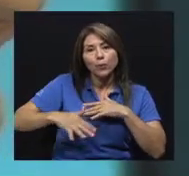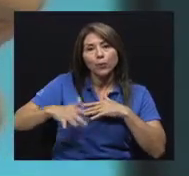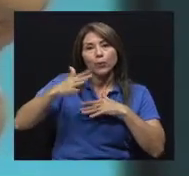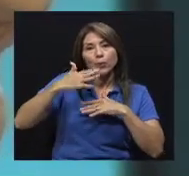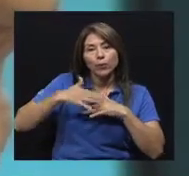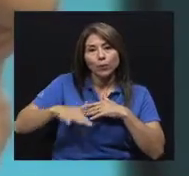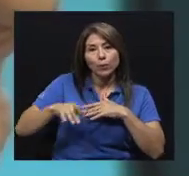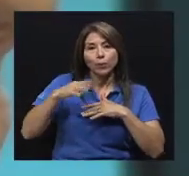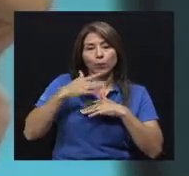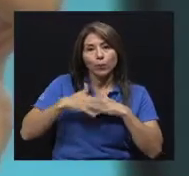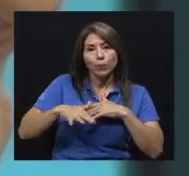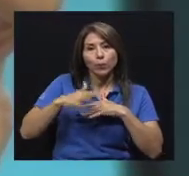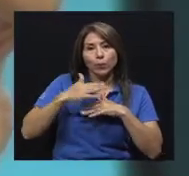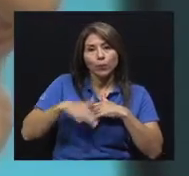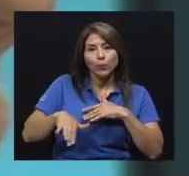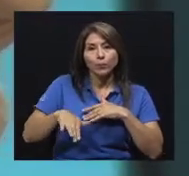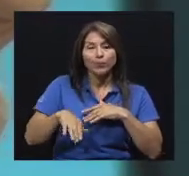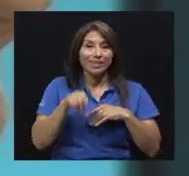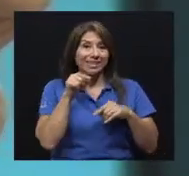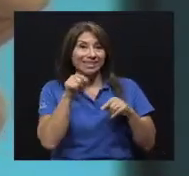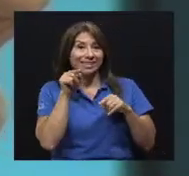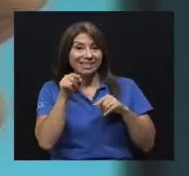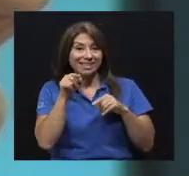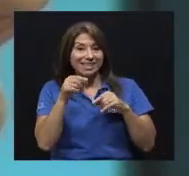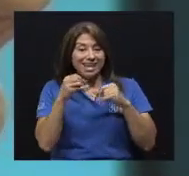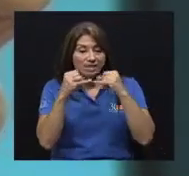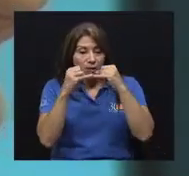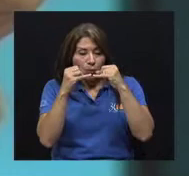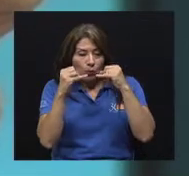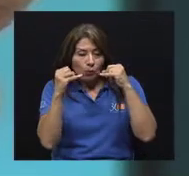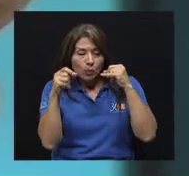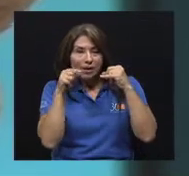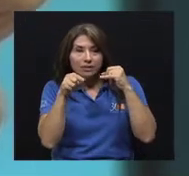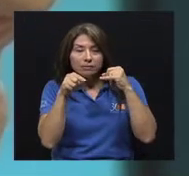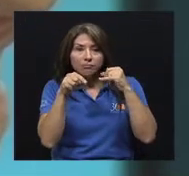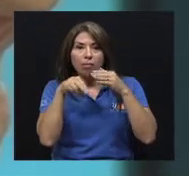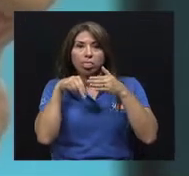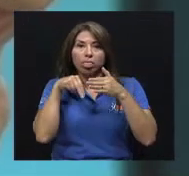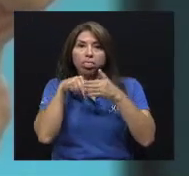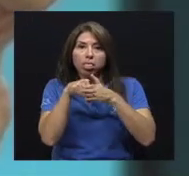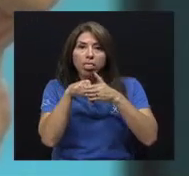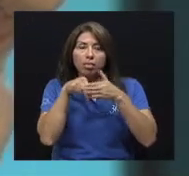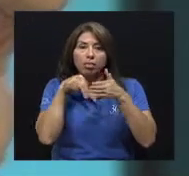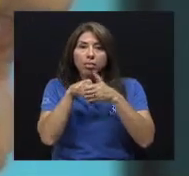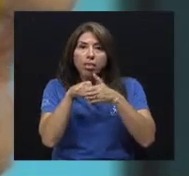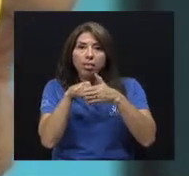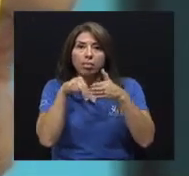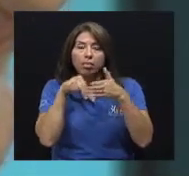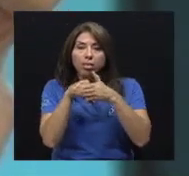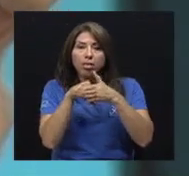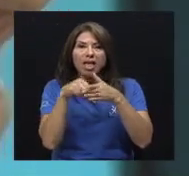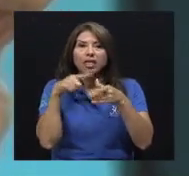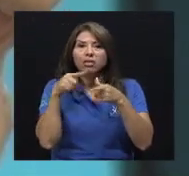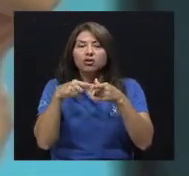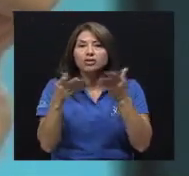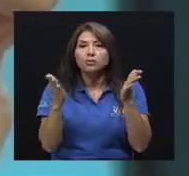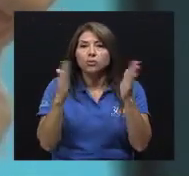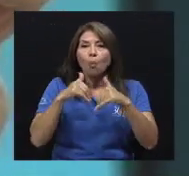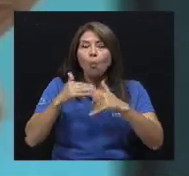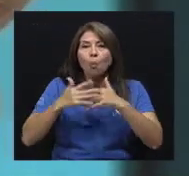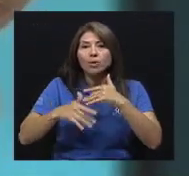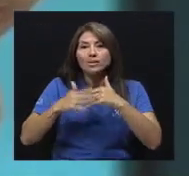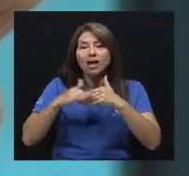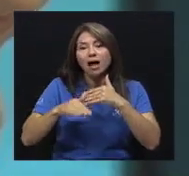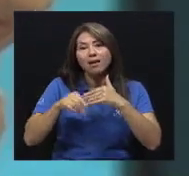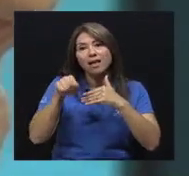esta arteria, que equivale al modelo que les enseñé anteriormente, se obstruye, entonces el músculo deja de